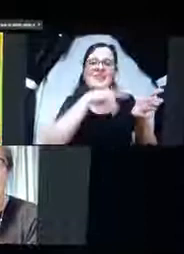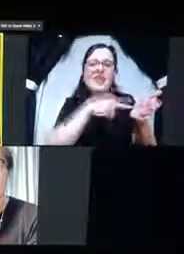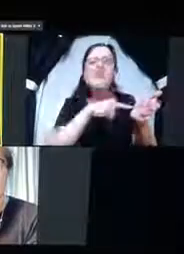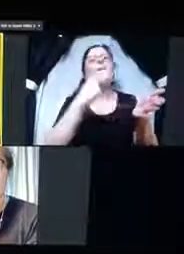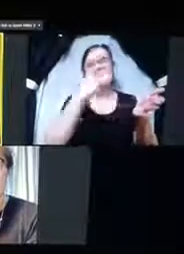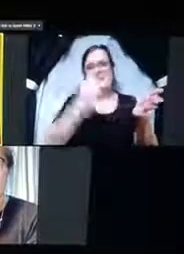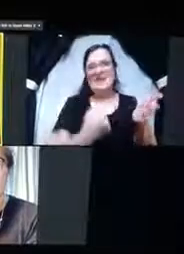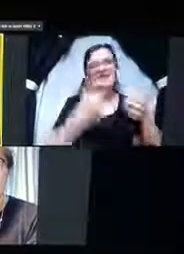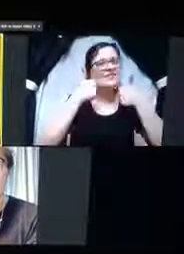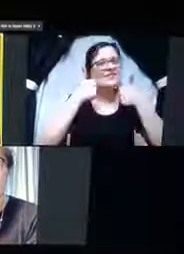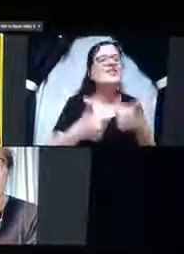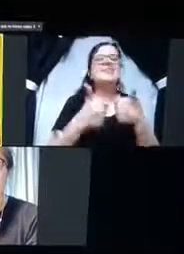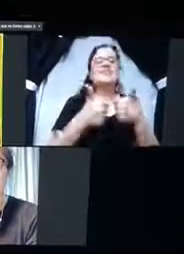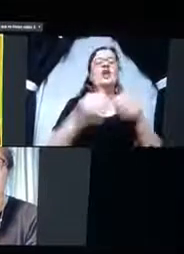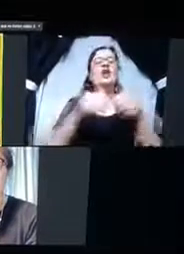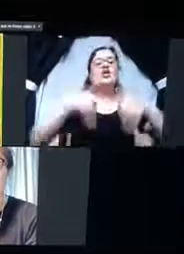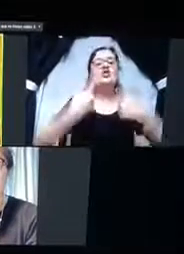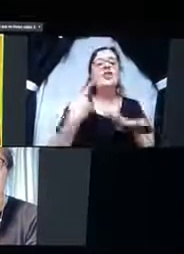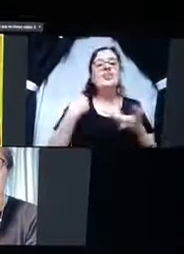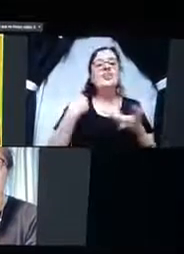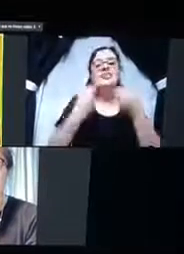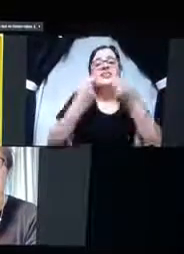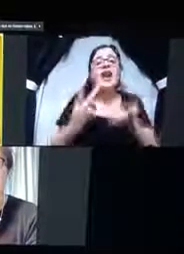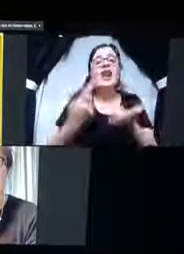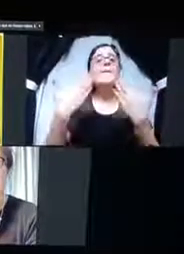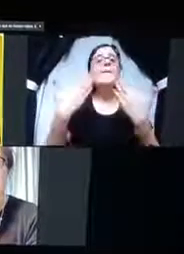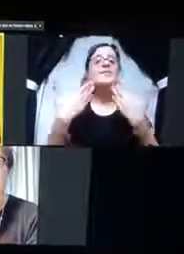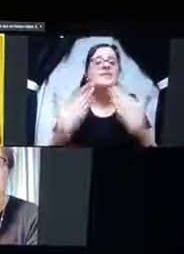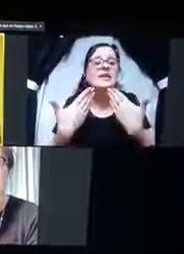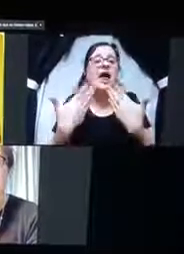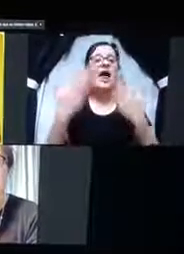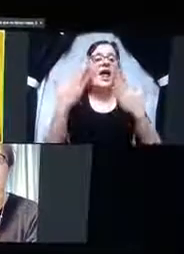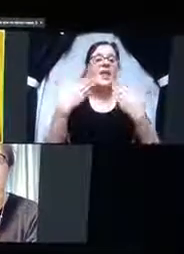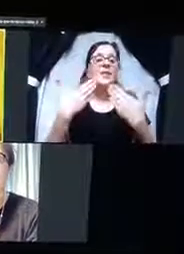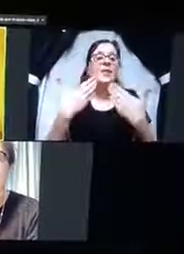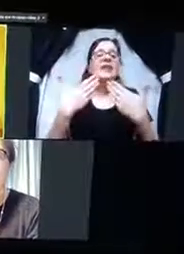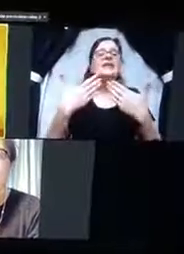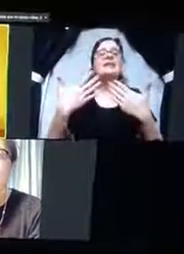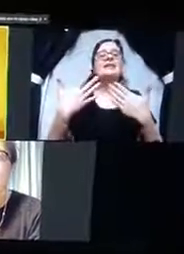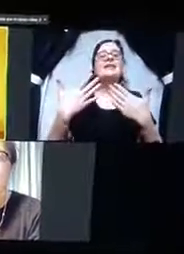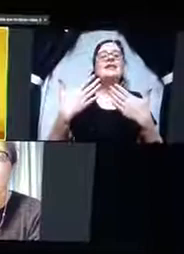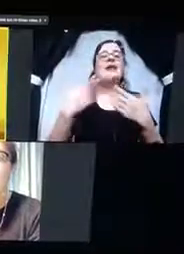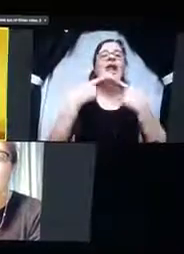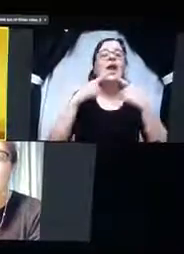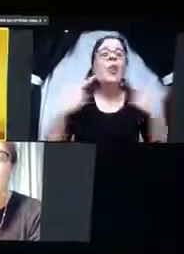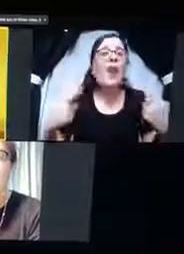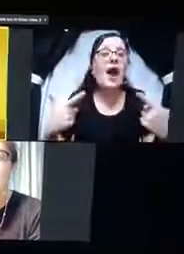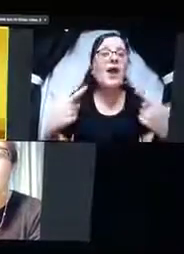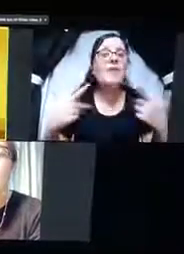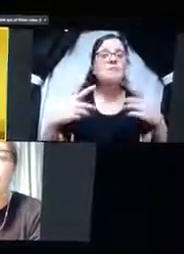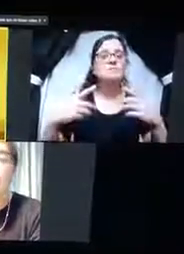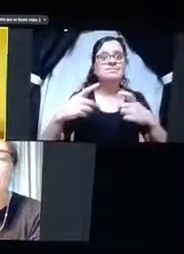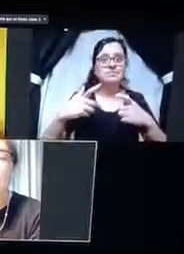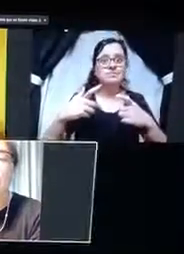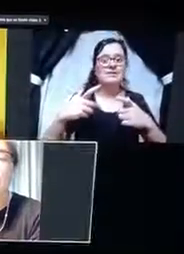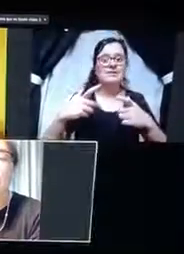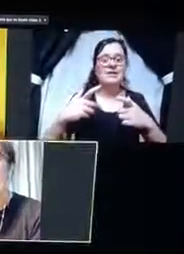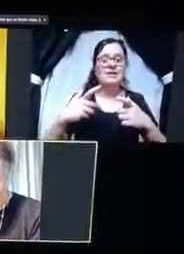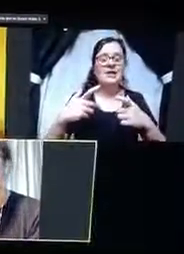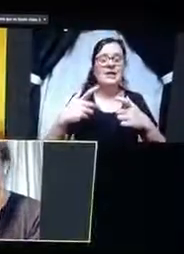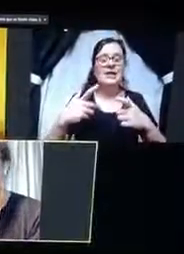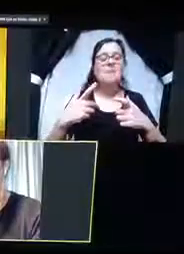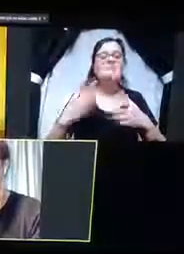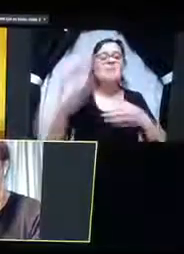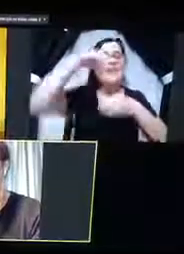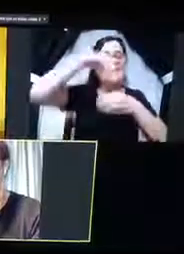que le estamos posibilitando es ejercitar una de las funciones del lenguaje, que es interrogar, ¿sí? Totalmente,